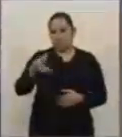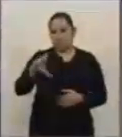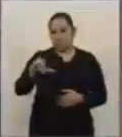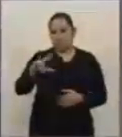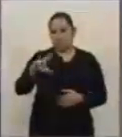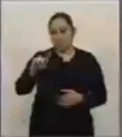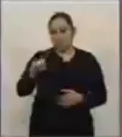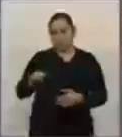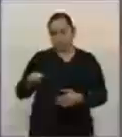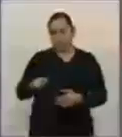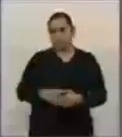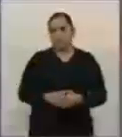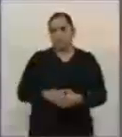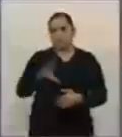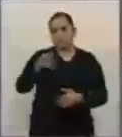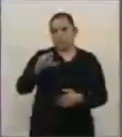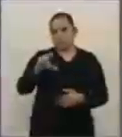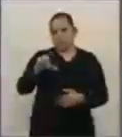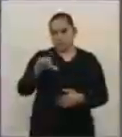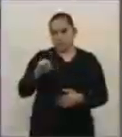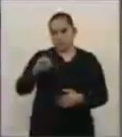Bernardo Flores Alcaraz,